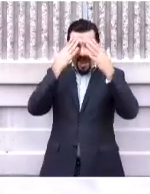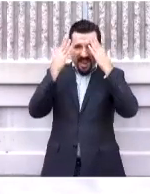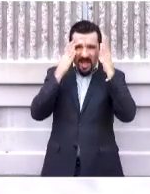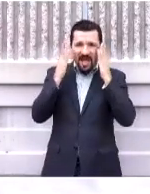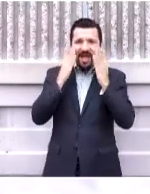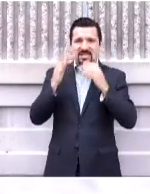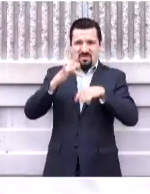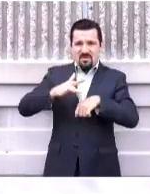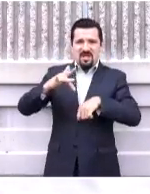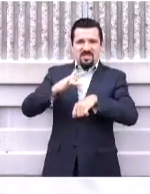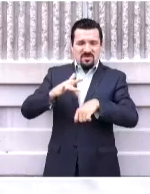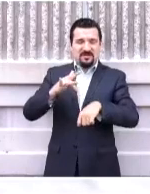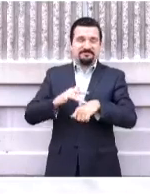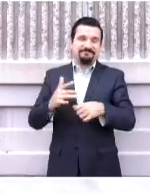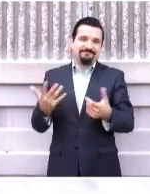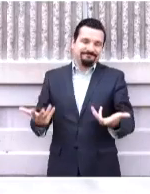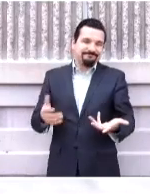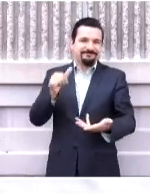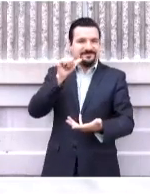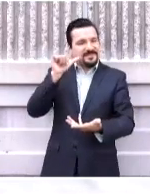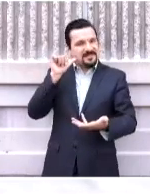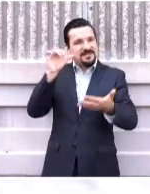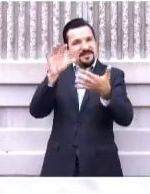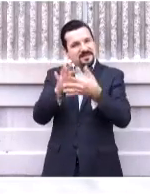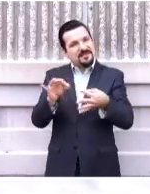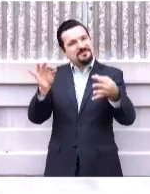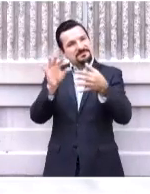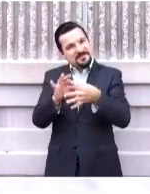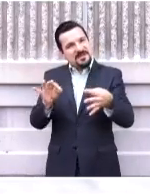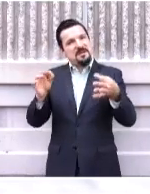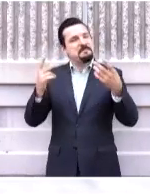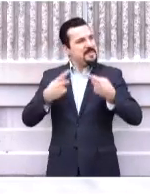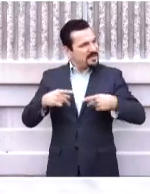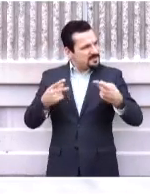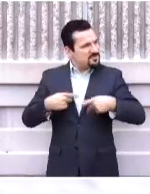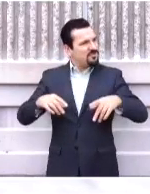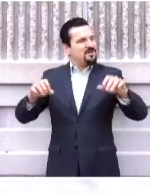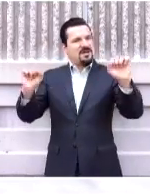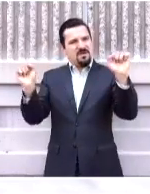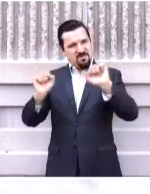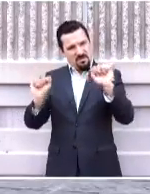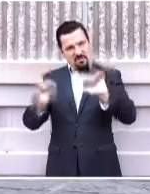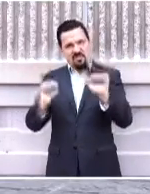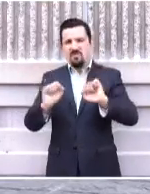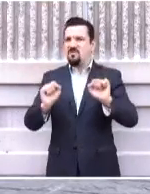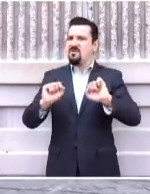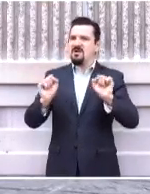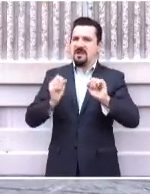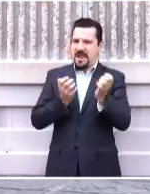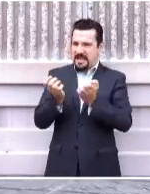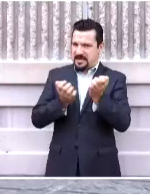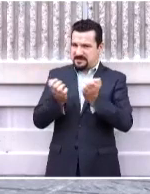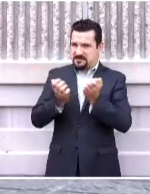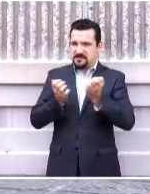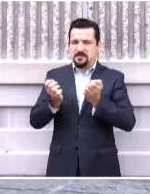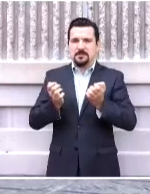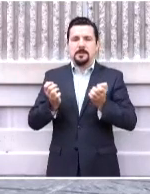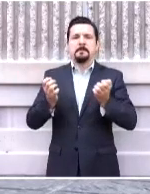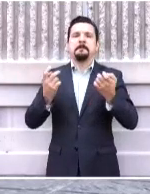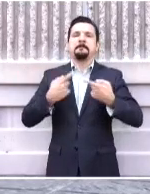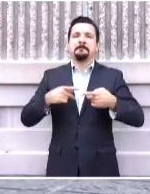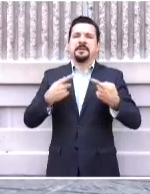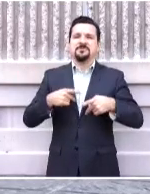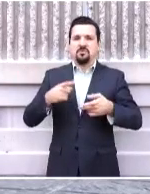rostro. Ayer hacíamos la invitación a que los corredores, la gente que considera